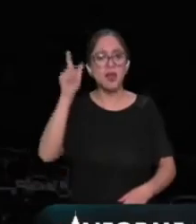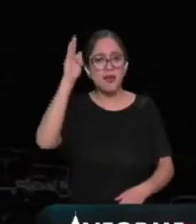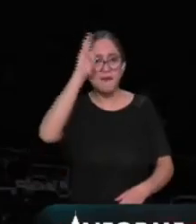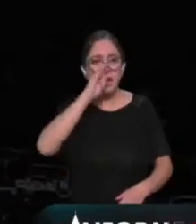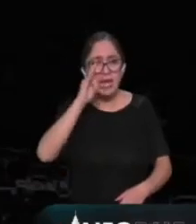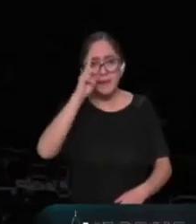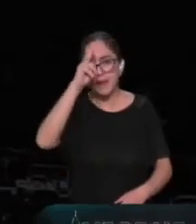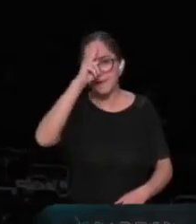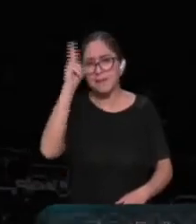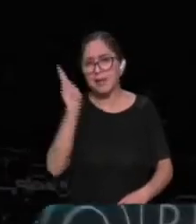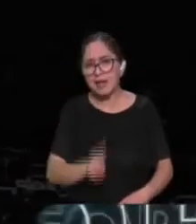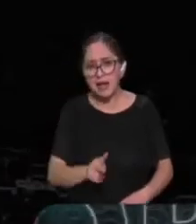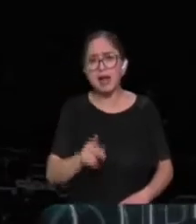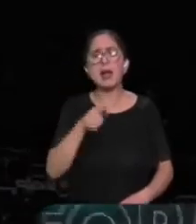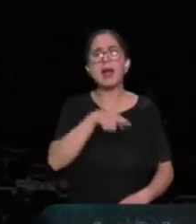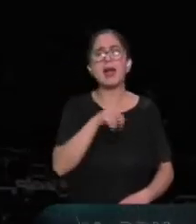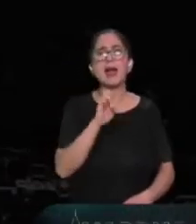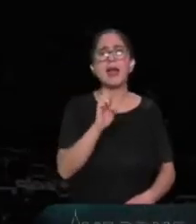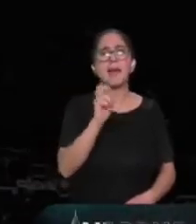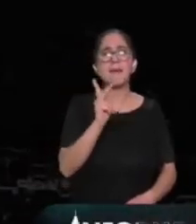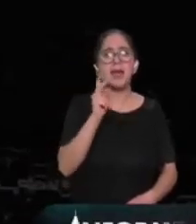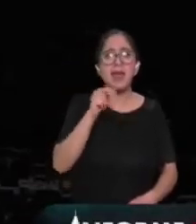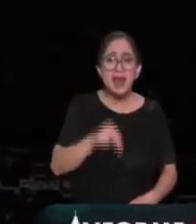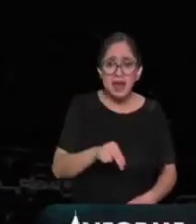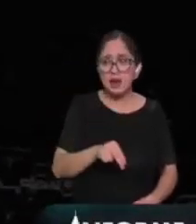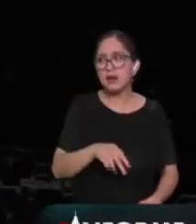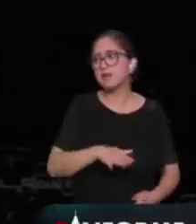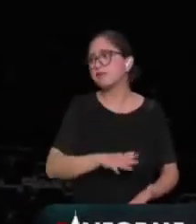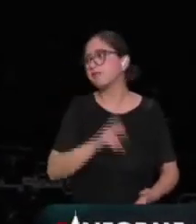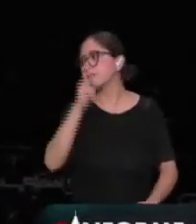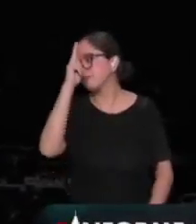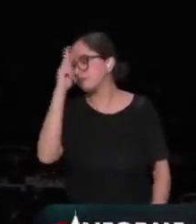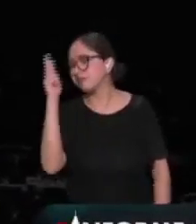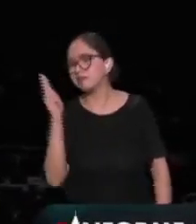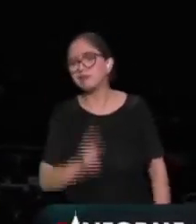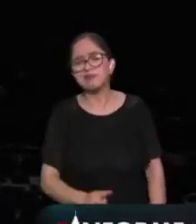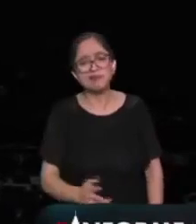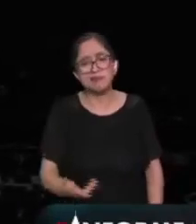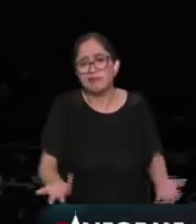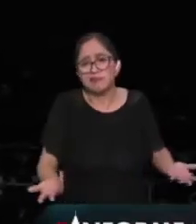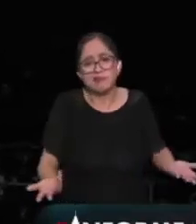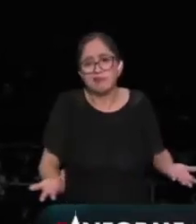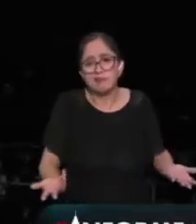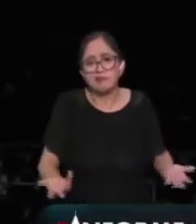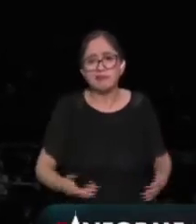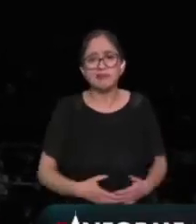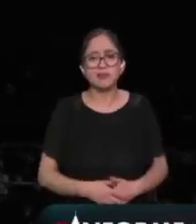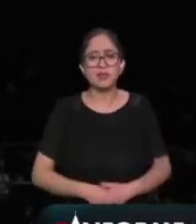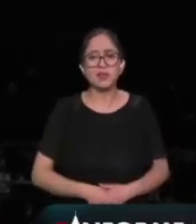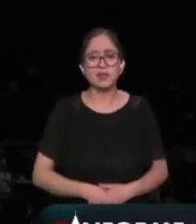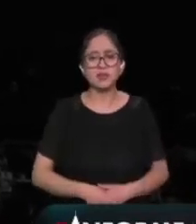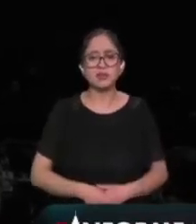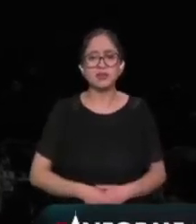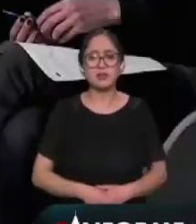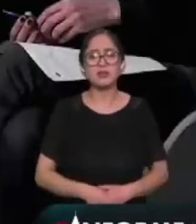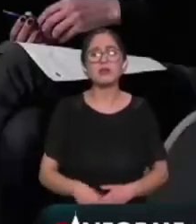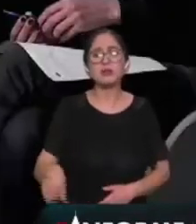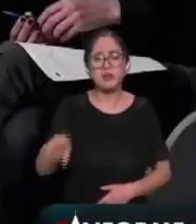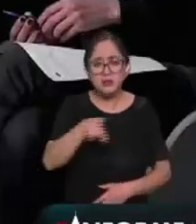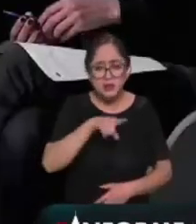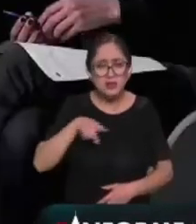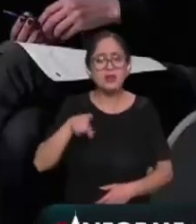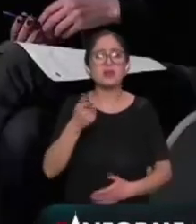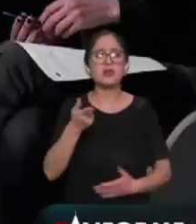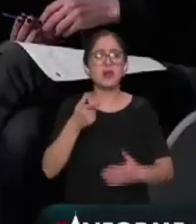Peña, bueno, nos fue pero muy mal. Entonces, de verdad que pues nos han escuchado. No he